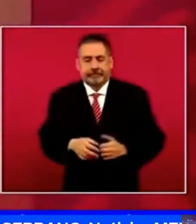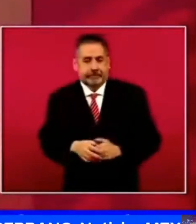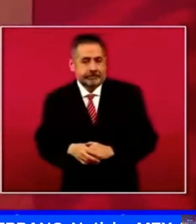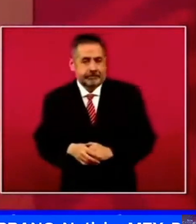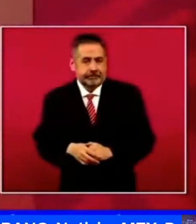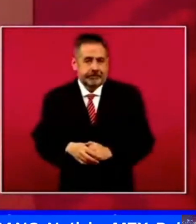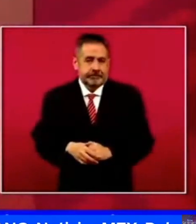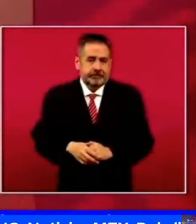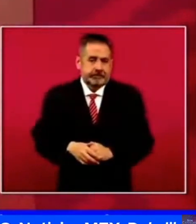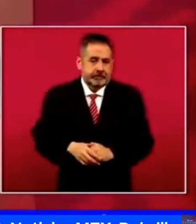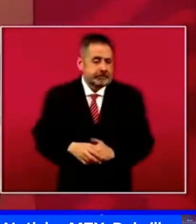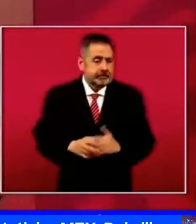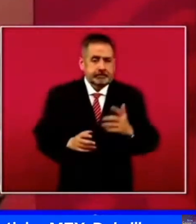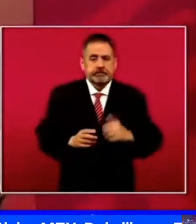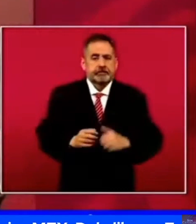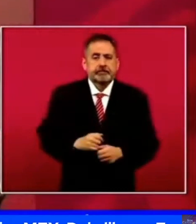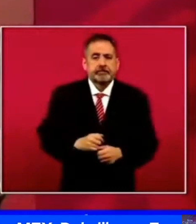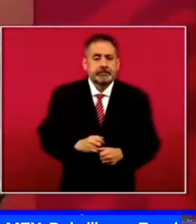entonces